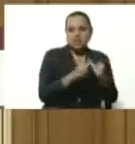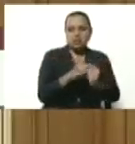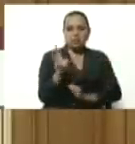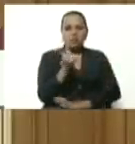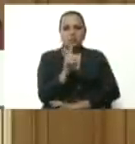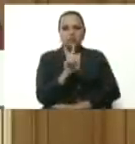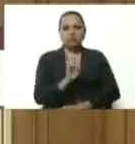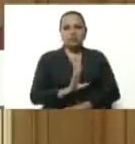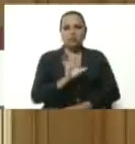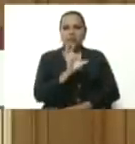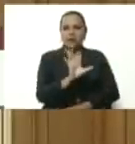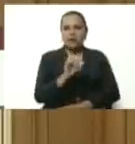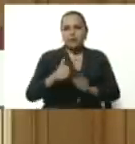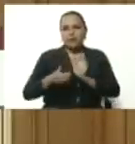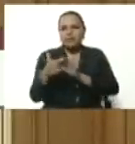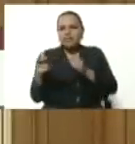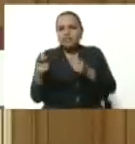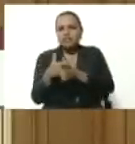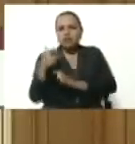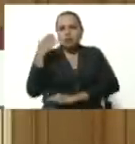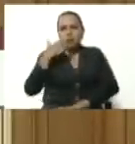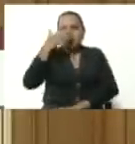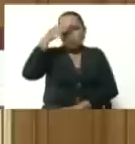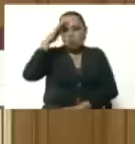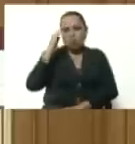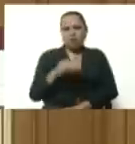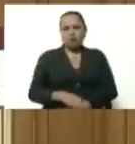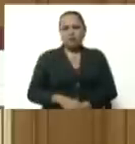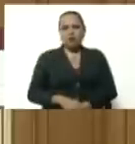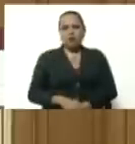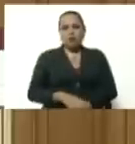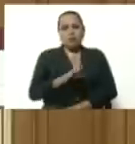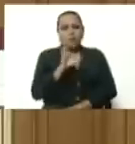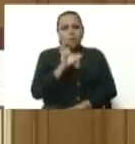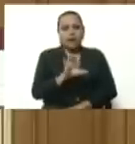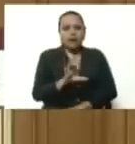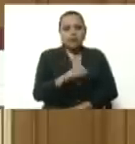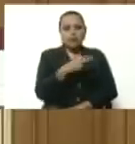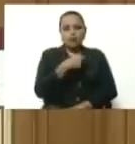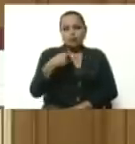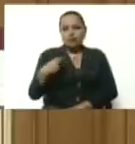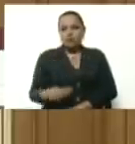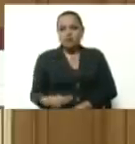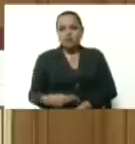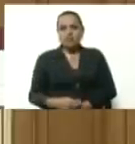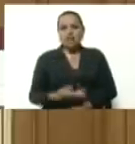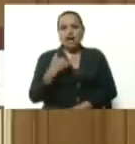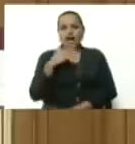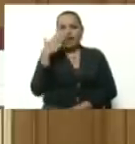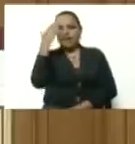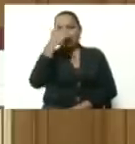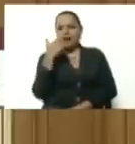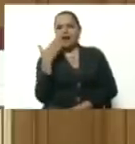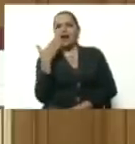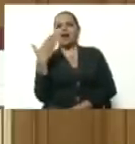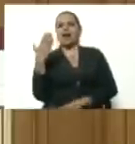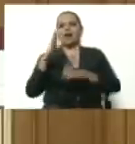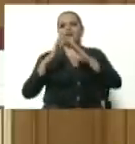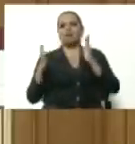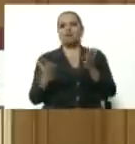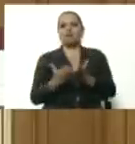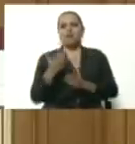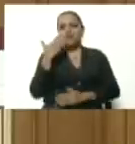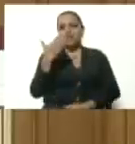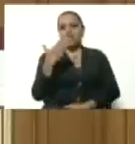más chiquita aún como Cuba, una nación socialista como China, sean las que hayan dado la cara al mundo frente a una